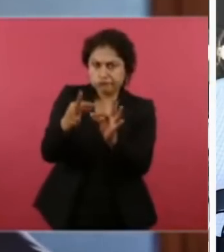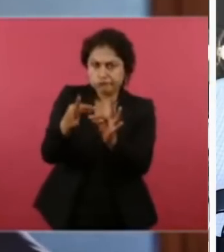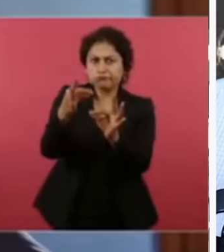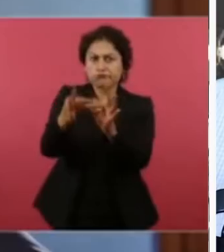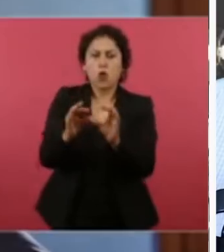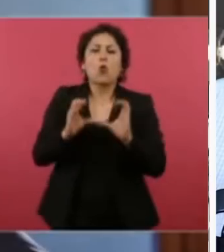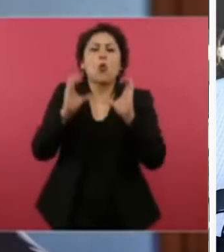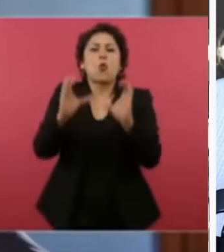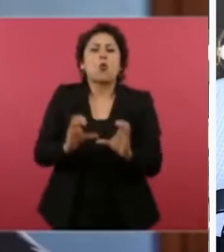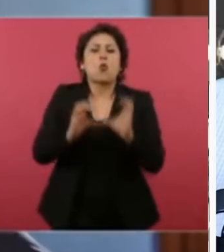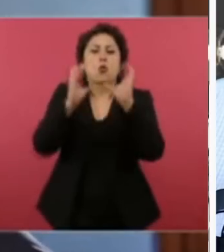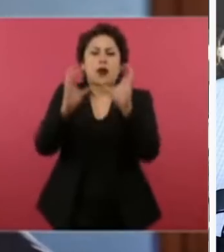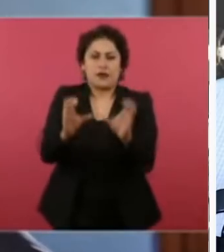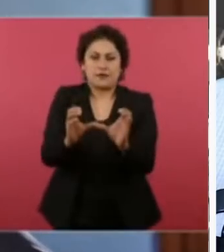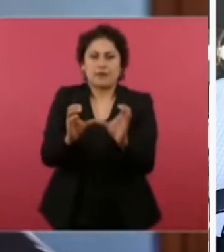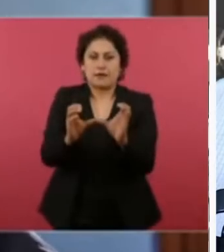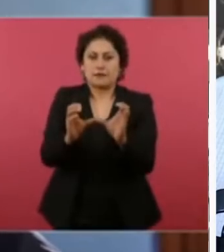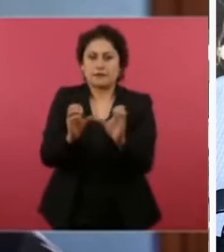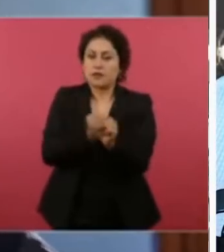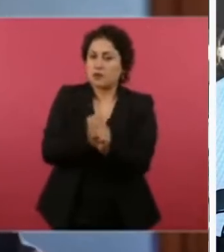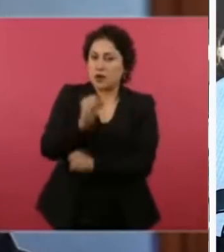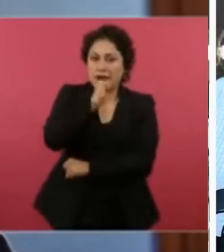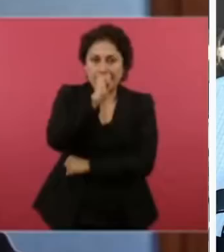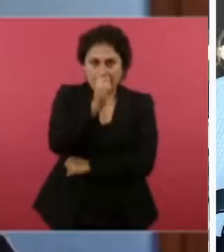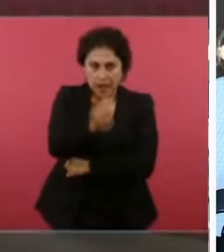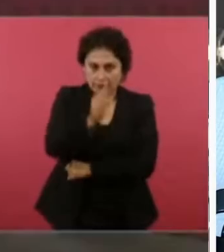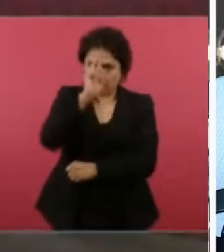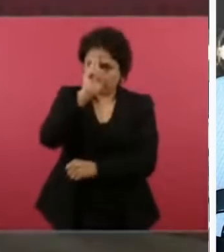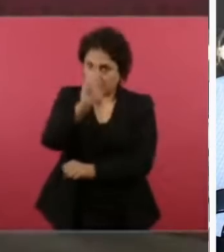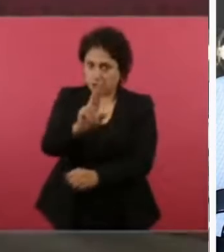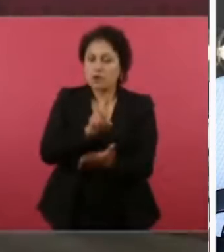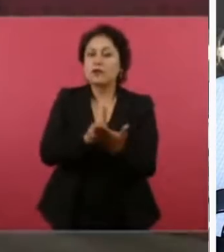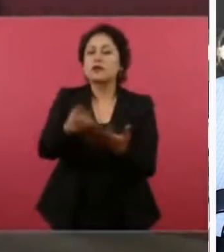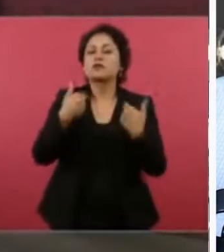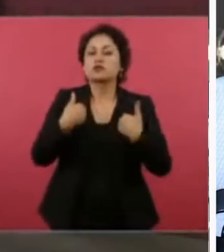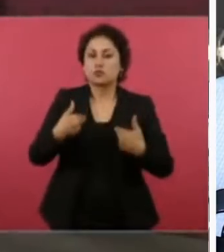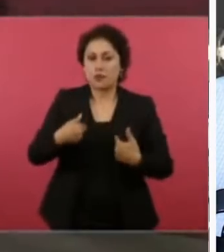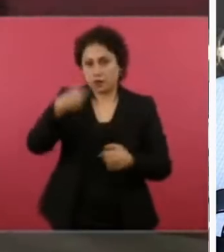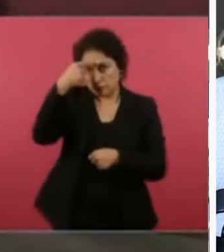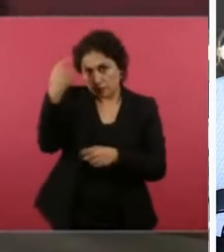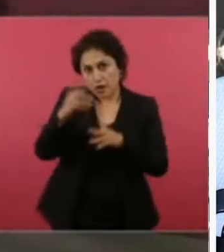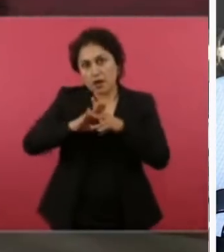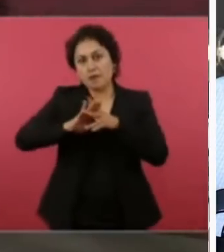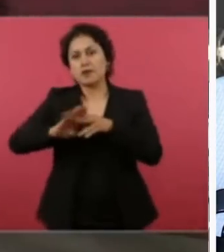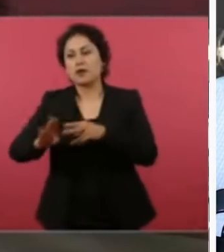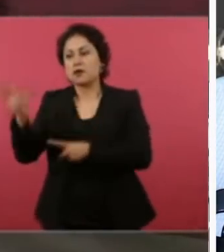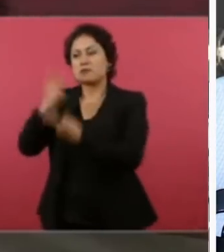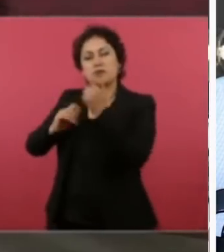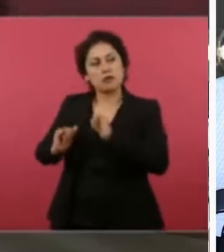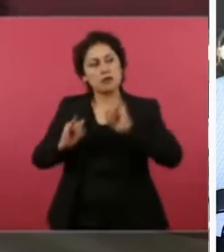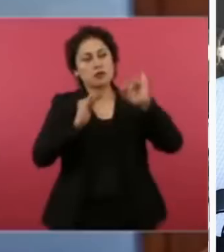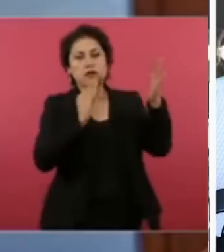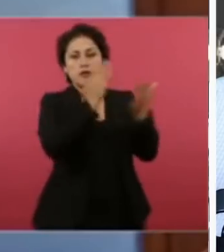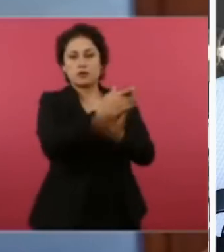medida de lo posible y sin violentar los derechos humanos, el paso por nuestro país. No está de